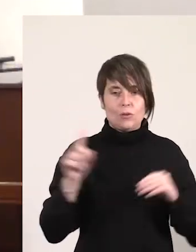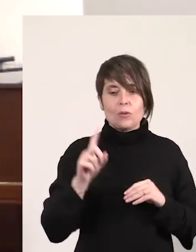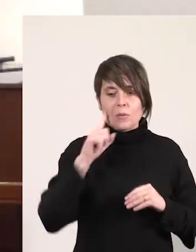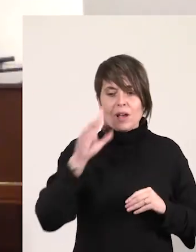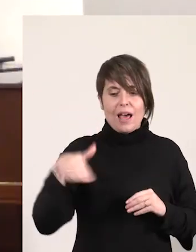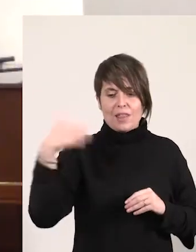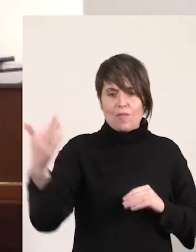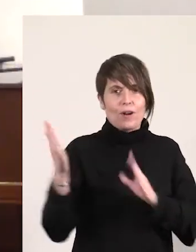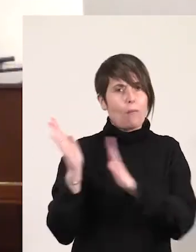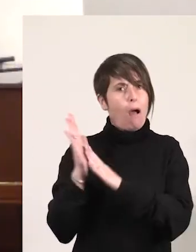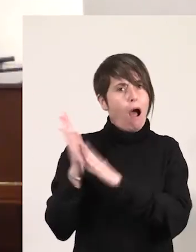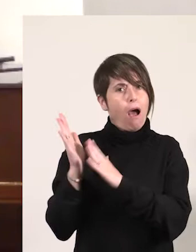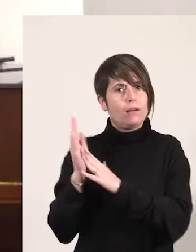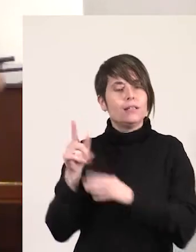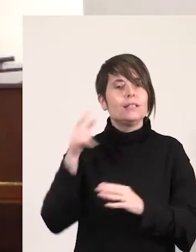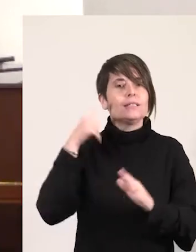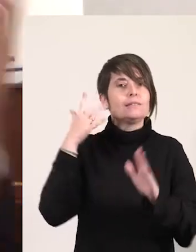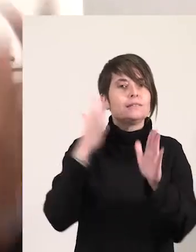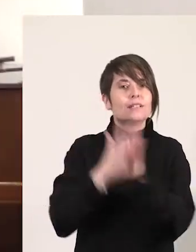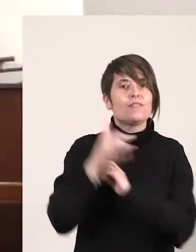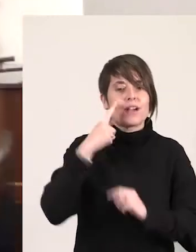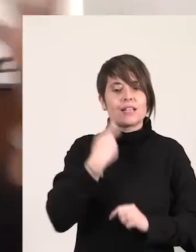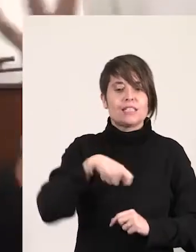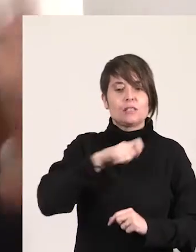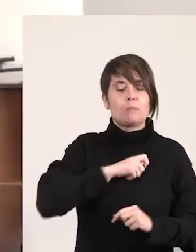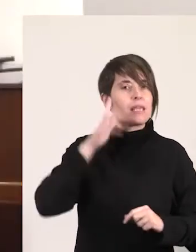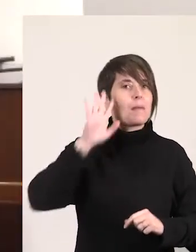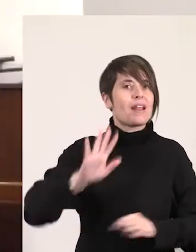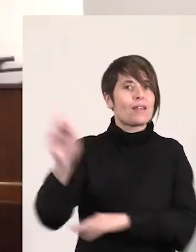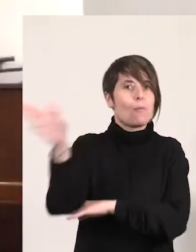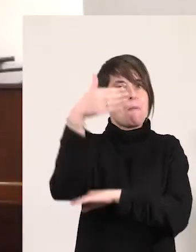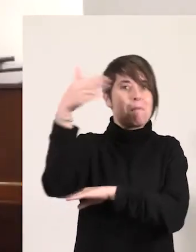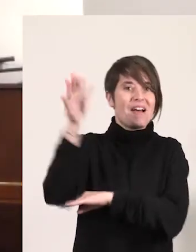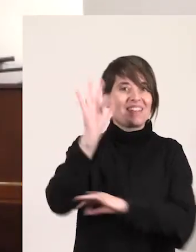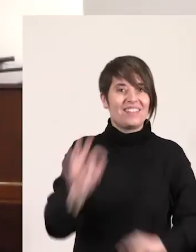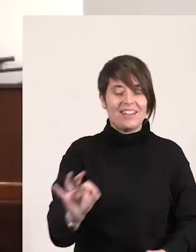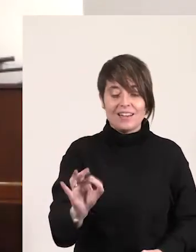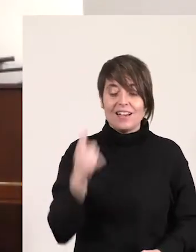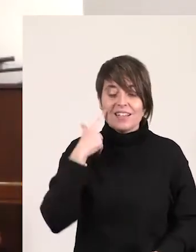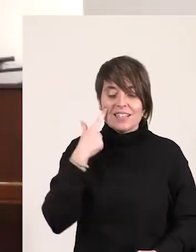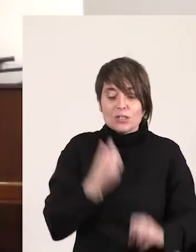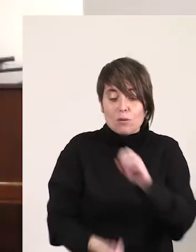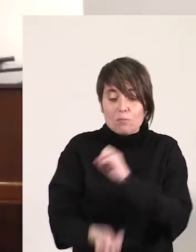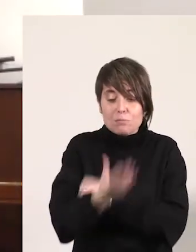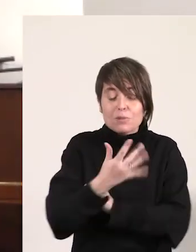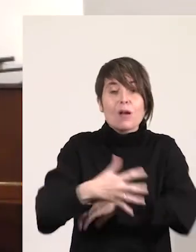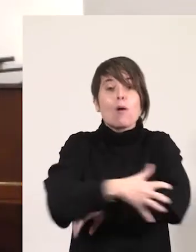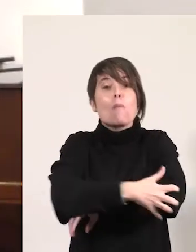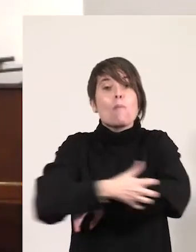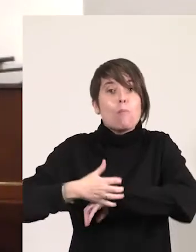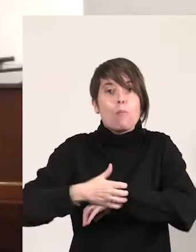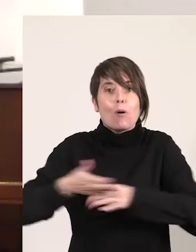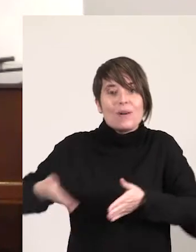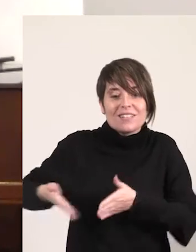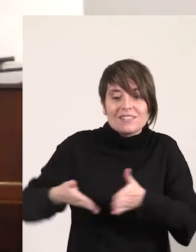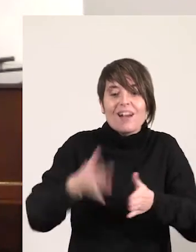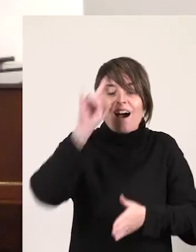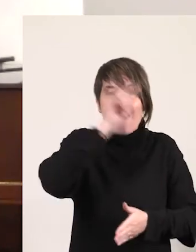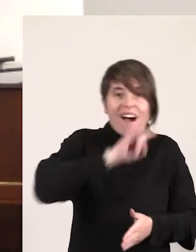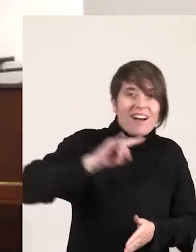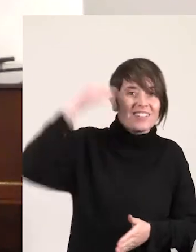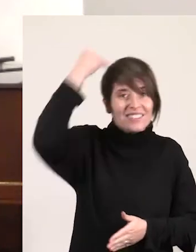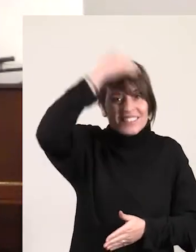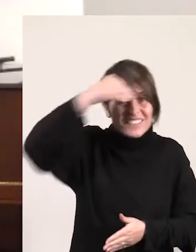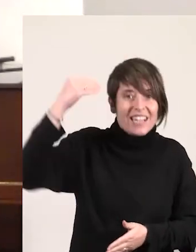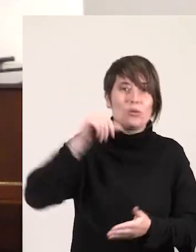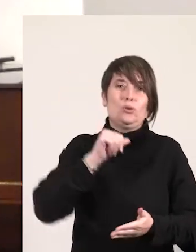sobre todo andaluz, aunque no solo, pero hacia afuera es como eso, uno de los buques insignia de la españolidad, y ese flamenco nace en la margen pobre del Guadalquivir, donde